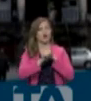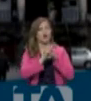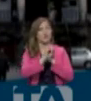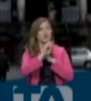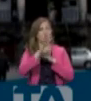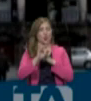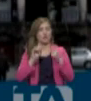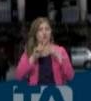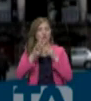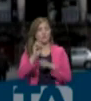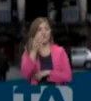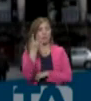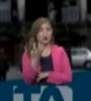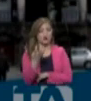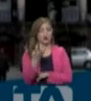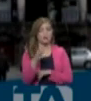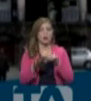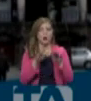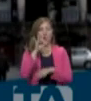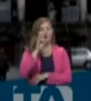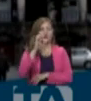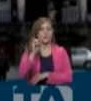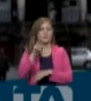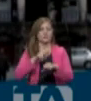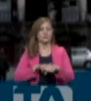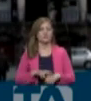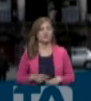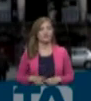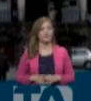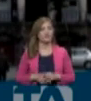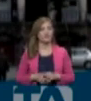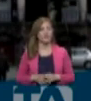2008 y el 2014, pero por aproximadamente